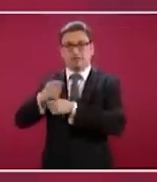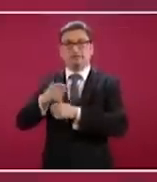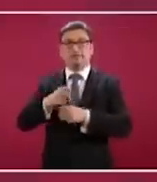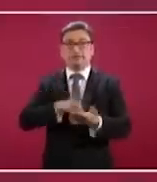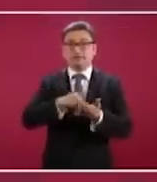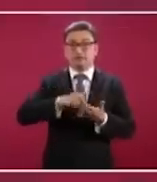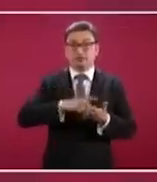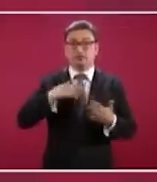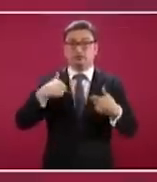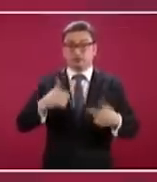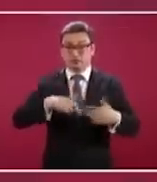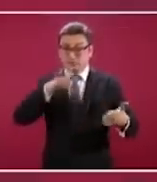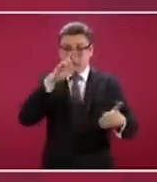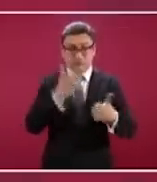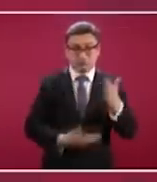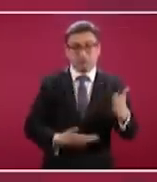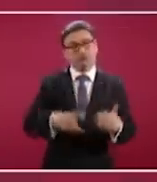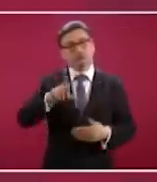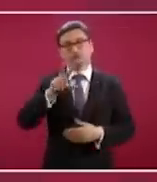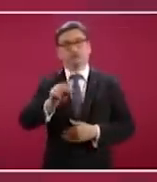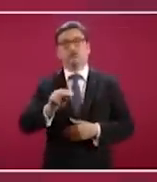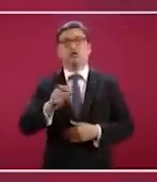abuso que haya